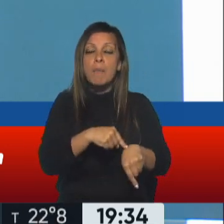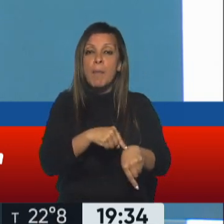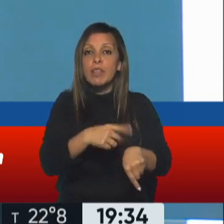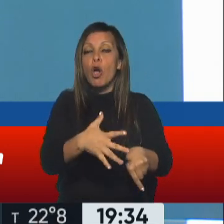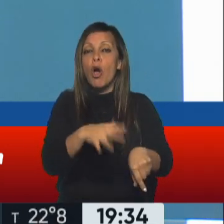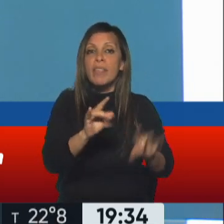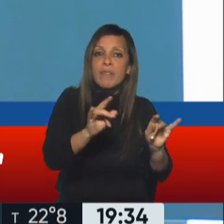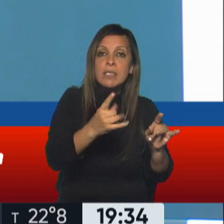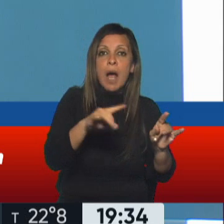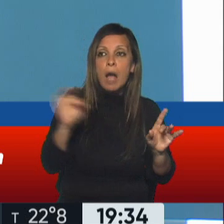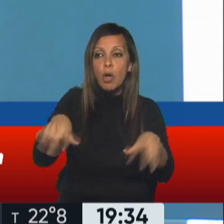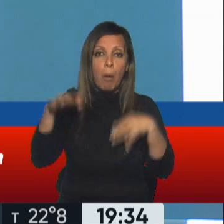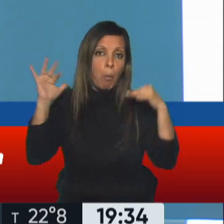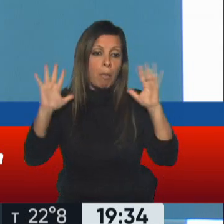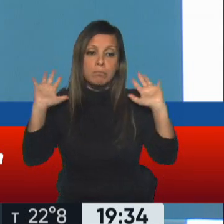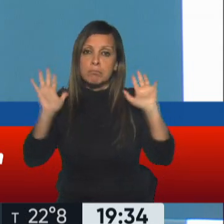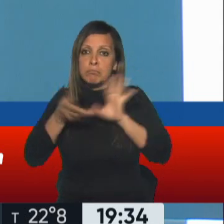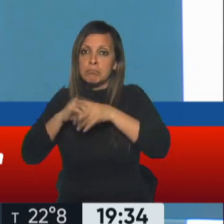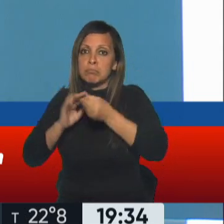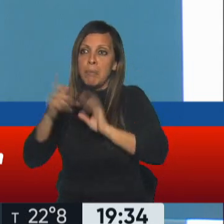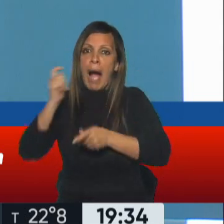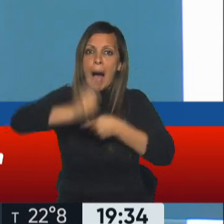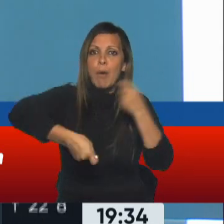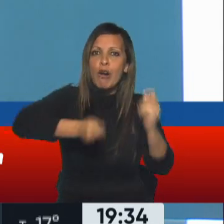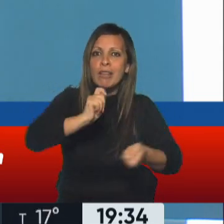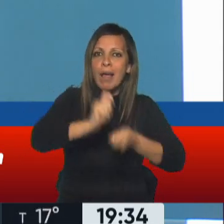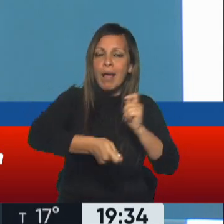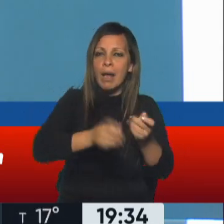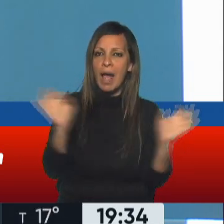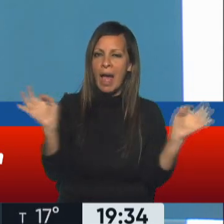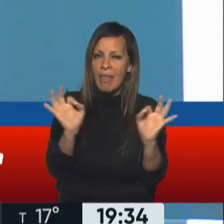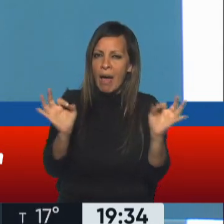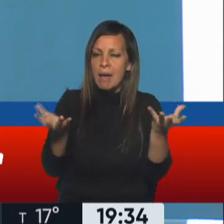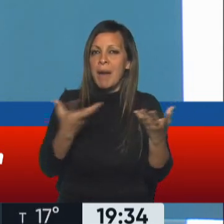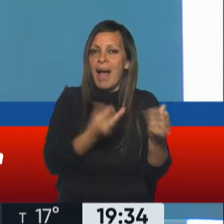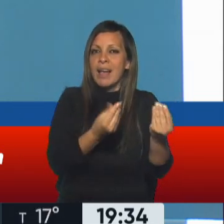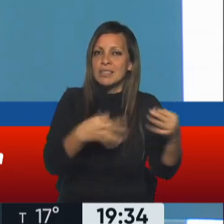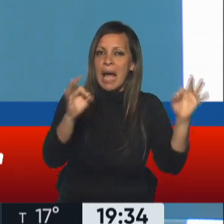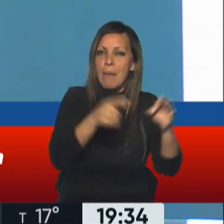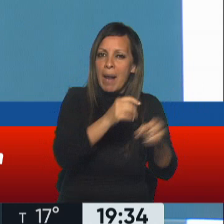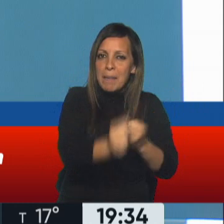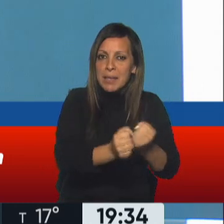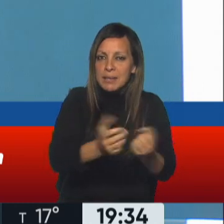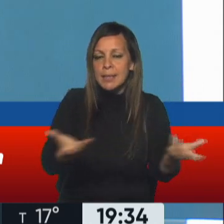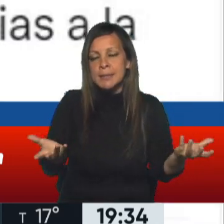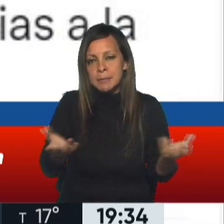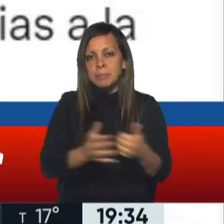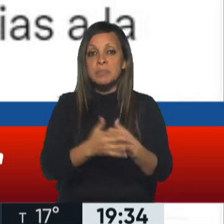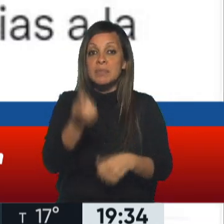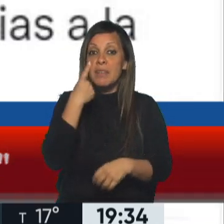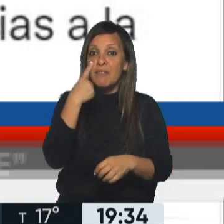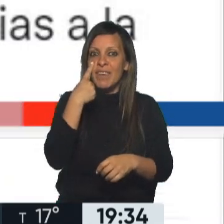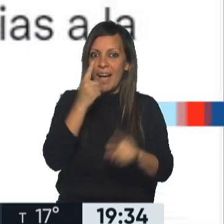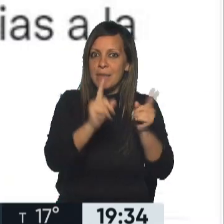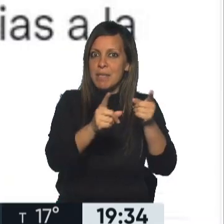bueno, nadie está saliendo a aportar capital justamente para salvar a la empresa. Sigue, fíjate, esta línea de tweets, este hilo de tweets